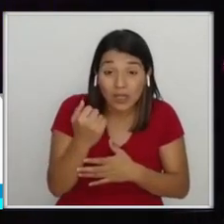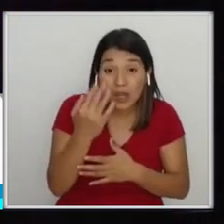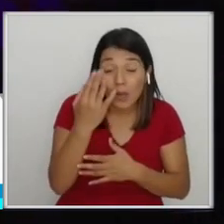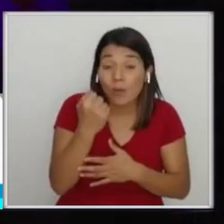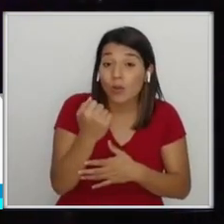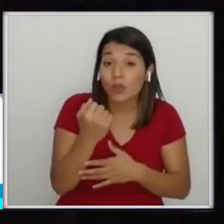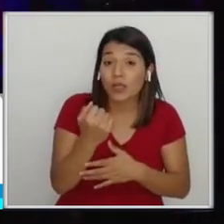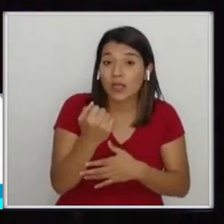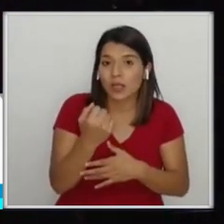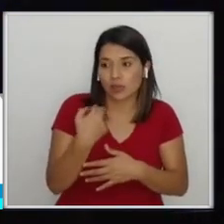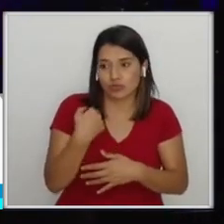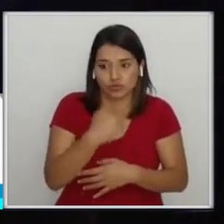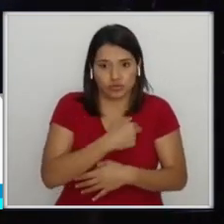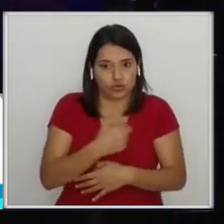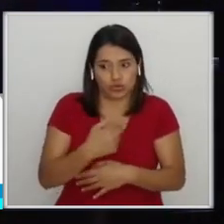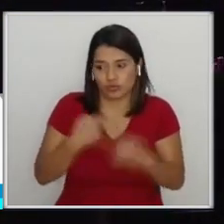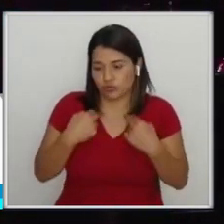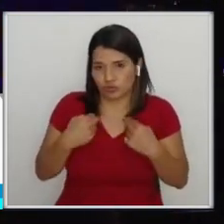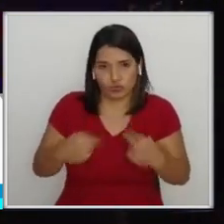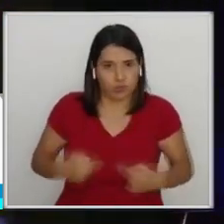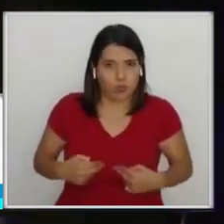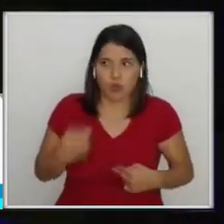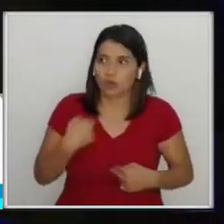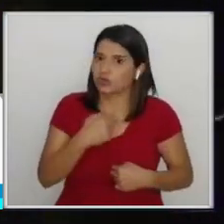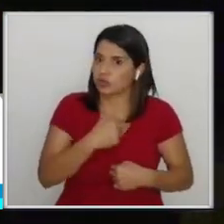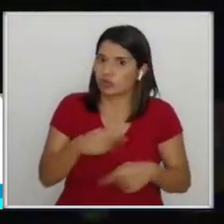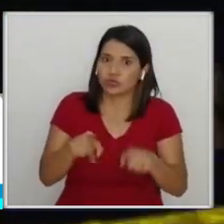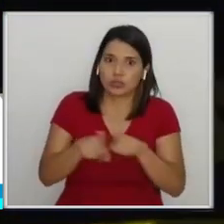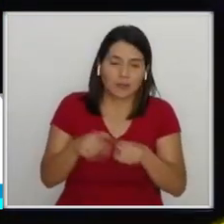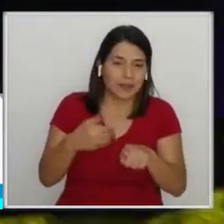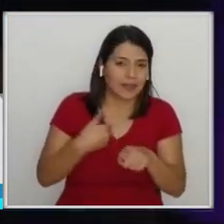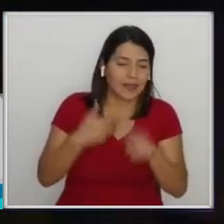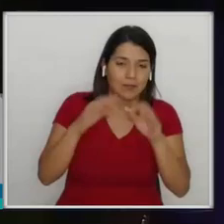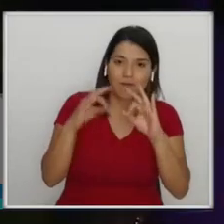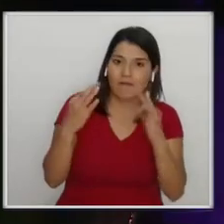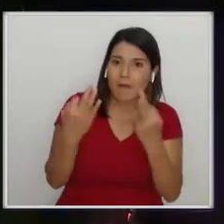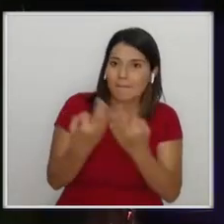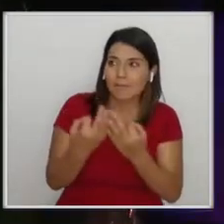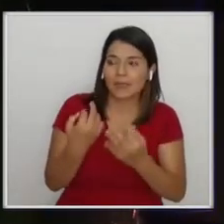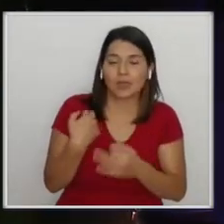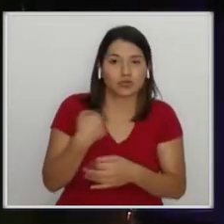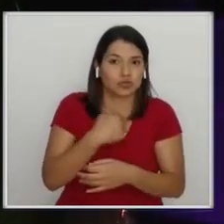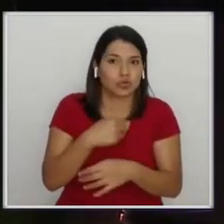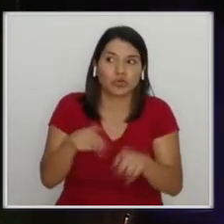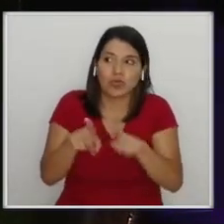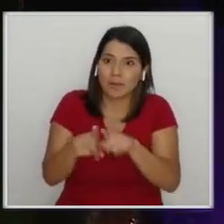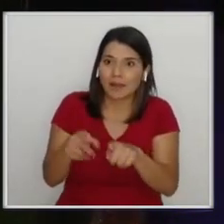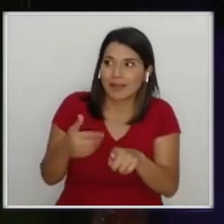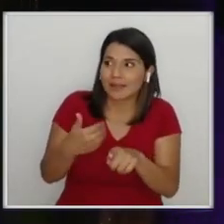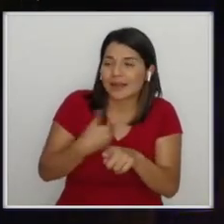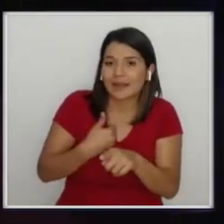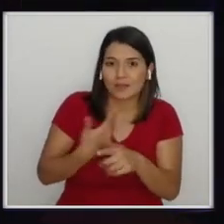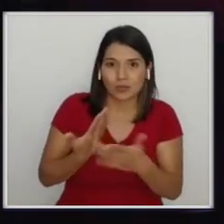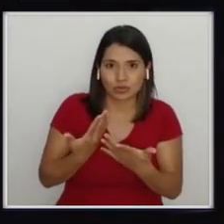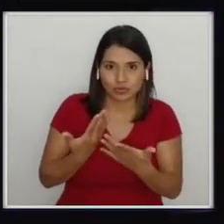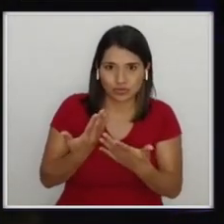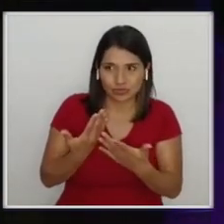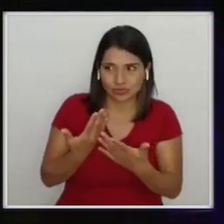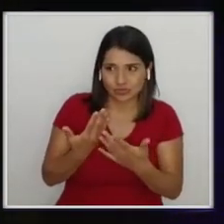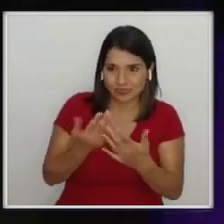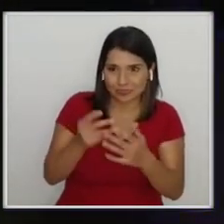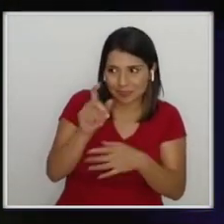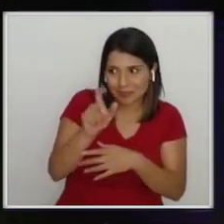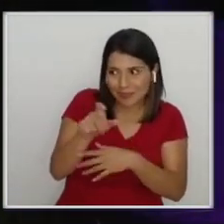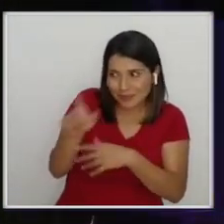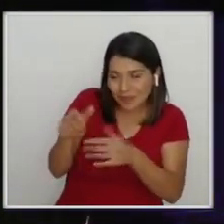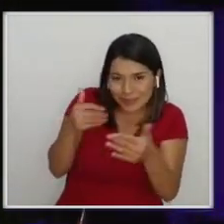nosotros, que también tiene familia, que también tiene seres queridos reflejados a veces en personas que han sufrido accidentes